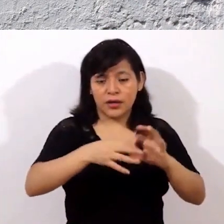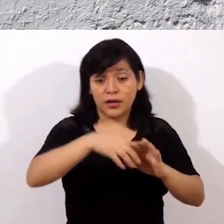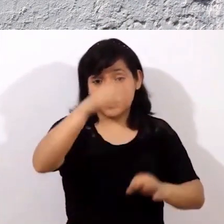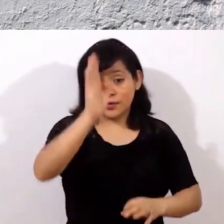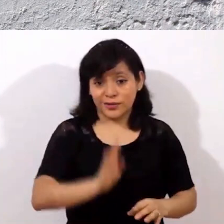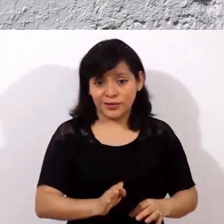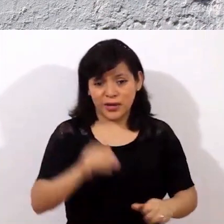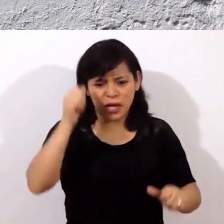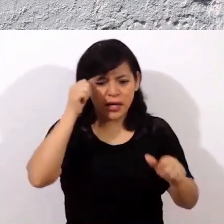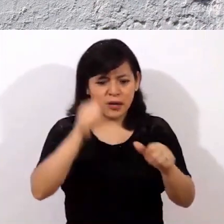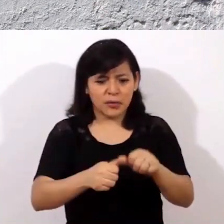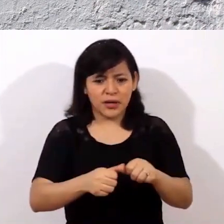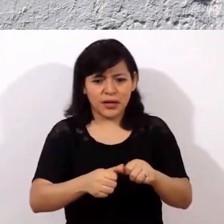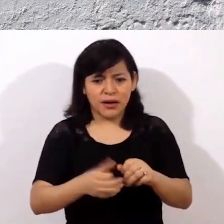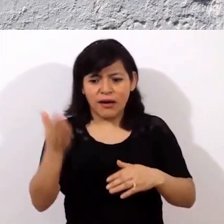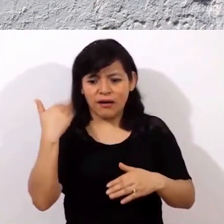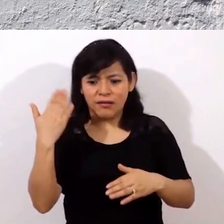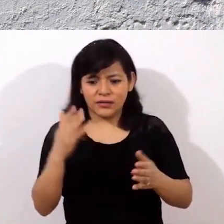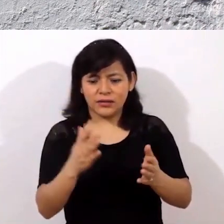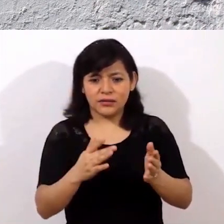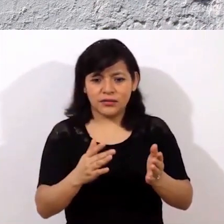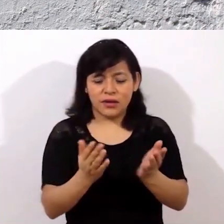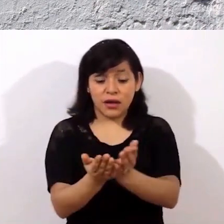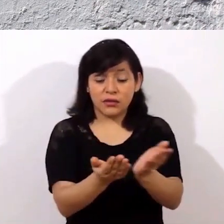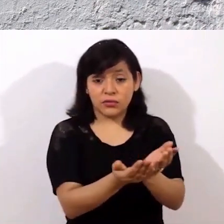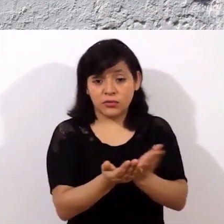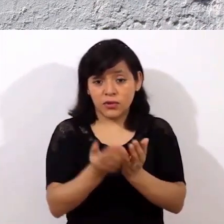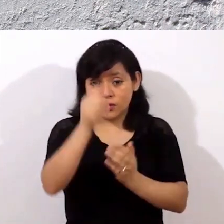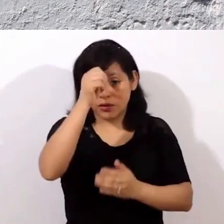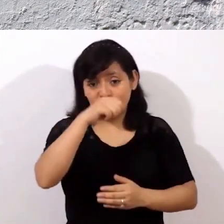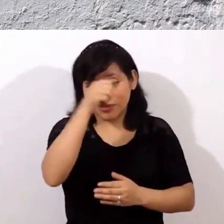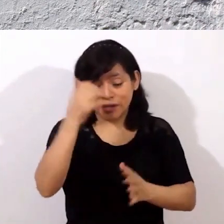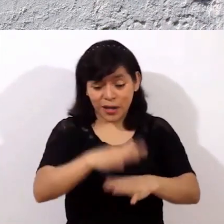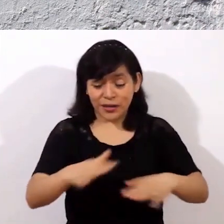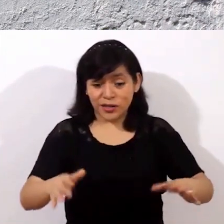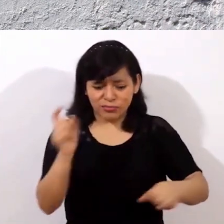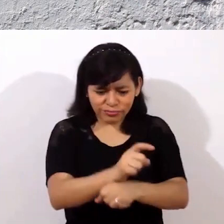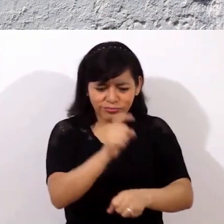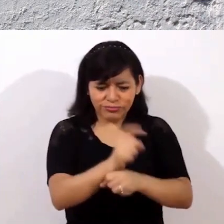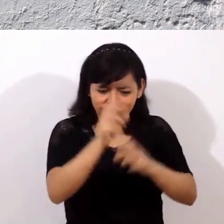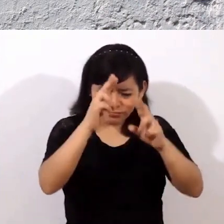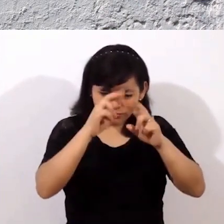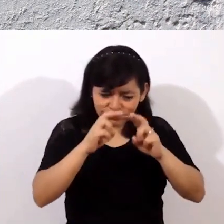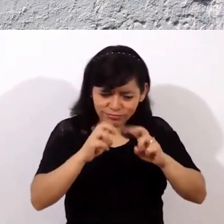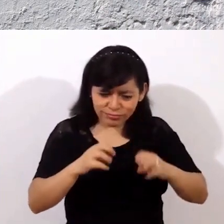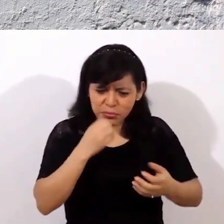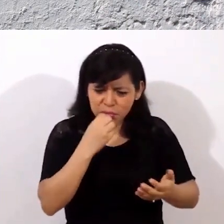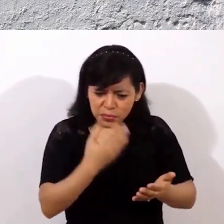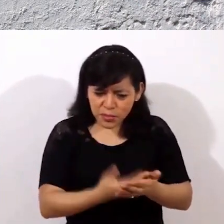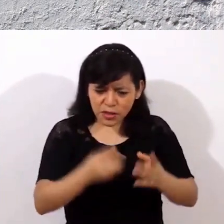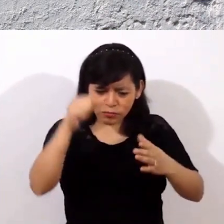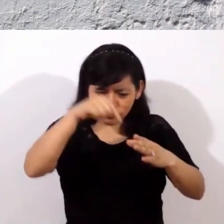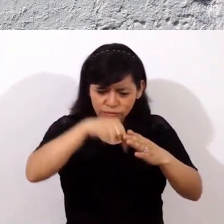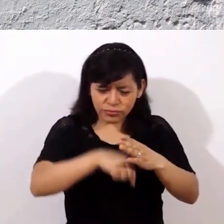que digerir la palabra en nosotros, hacer que la Biblia con sus valores se hagan columnas en nuestras vidas.